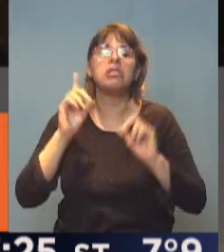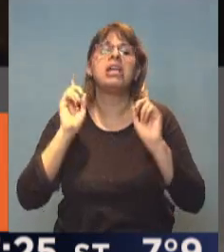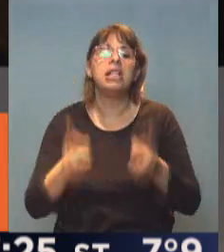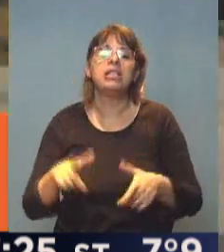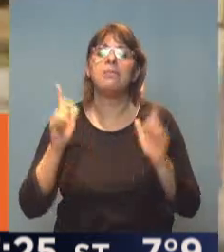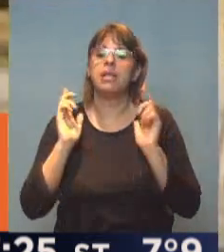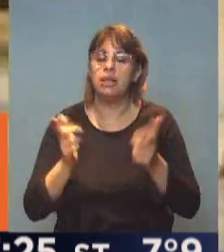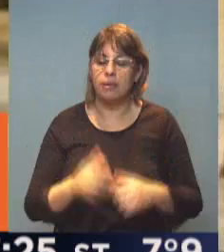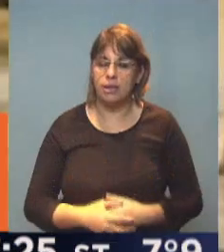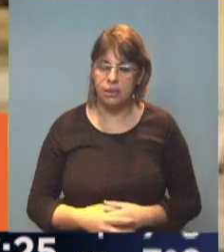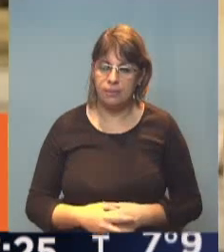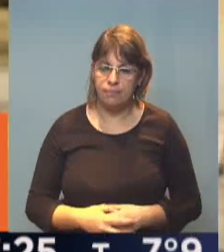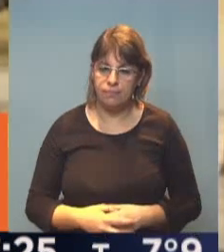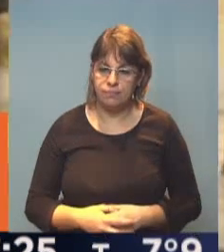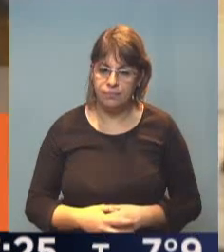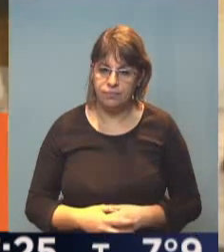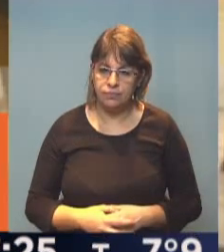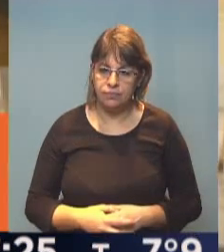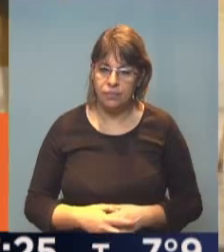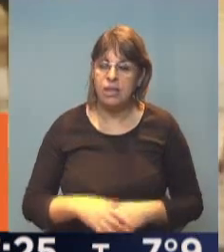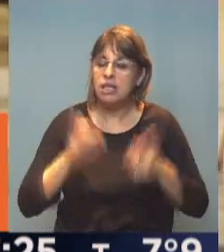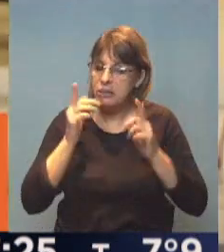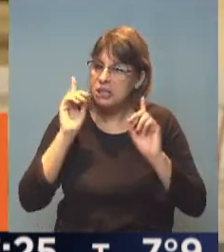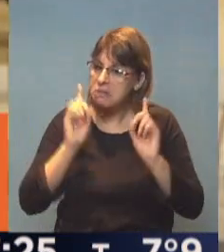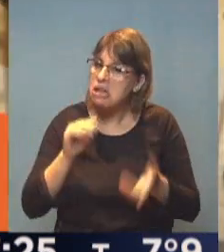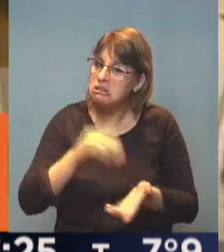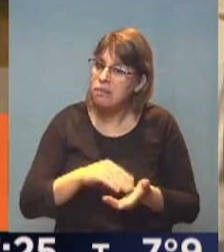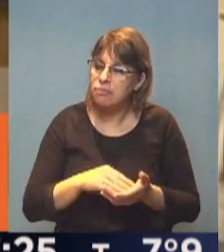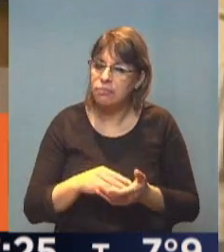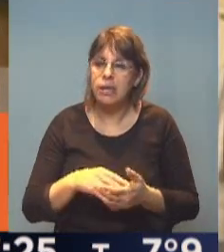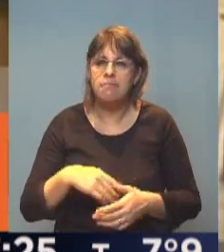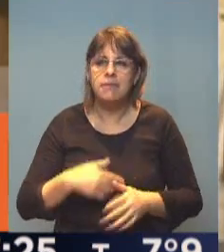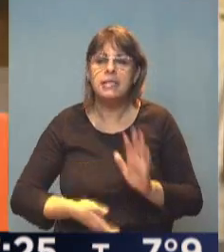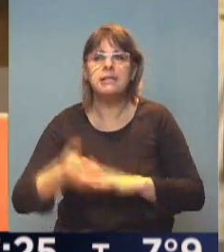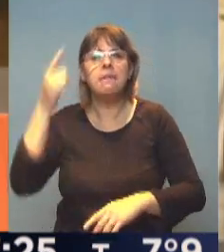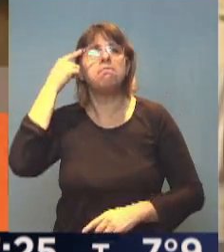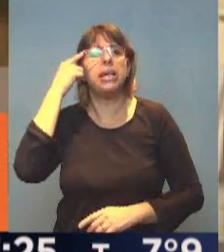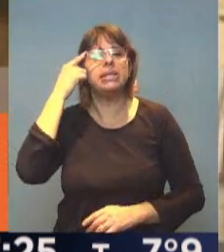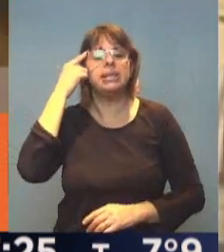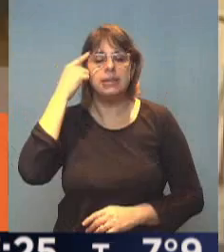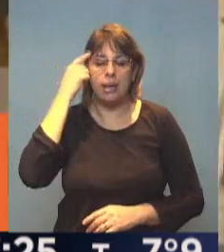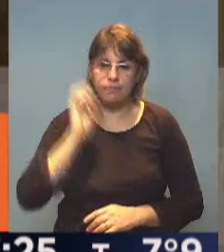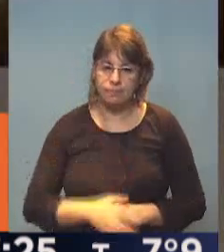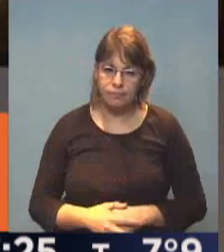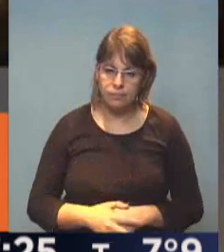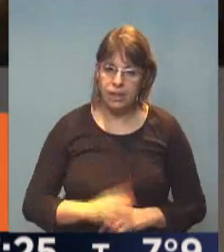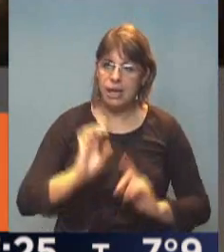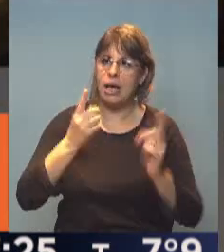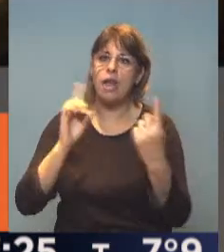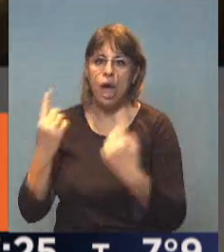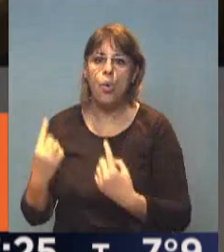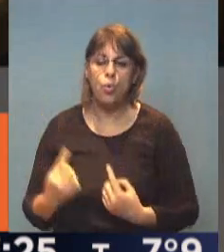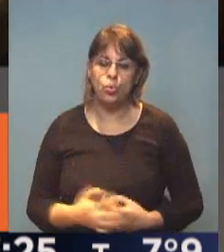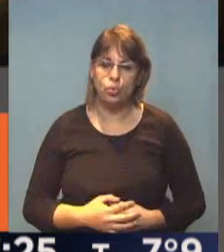divertir, aquellos no solamente se van a divertir, se van a salir pensando que cada uno de